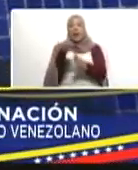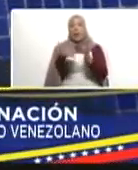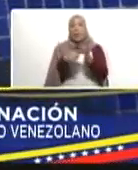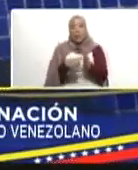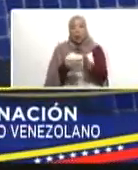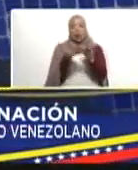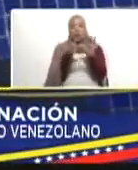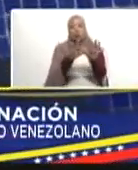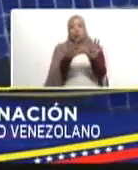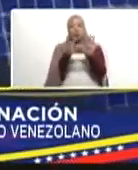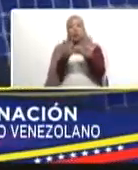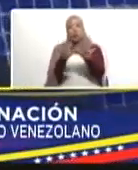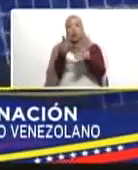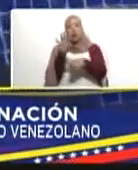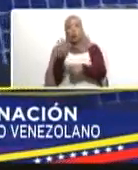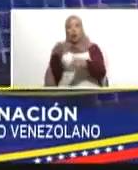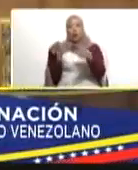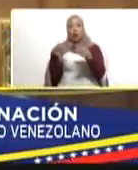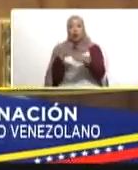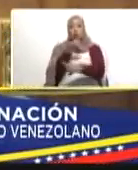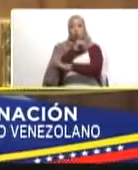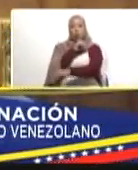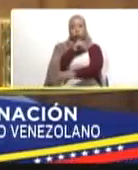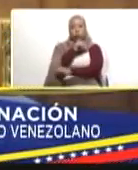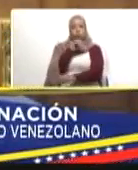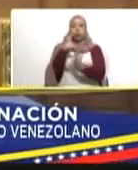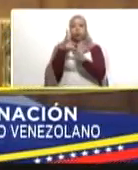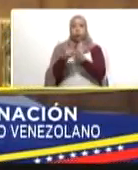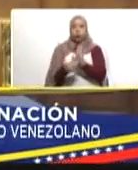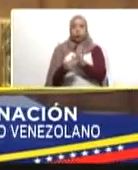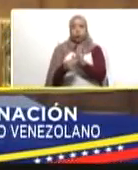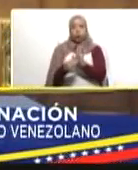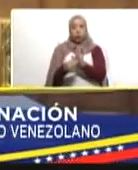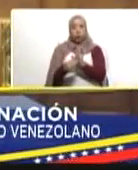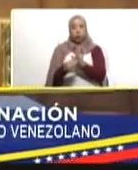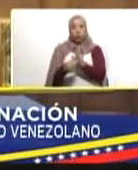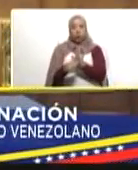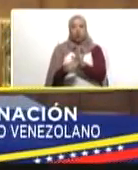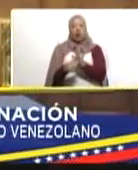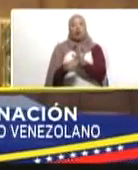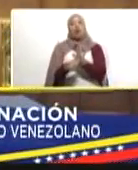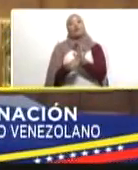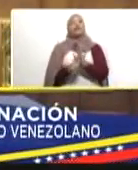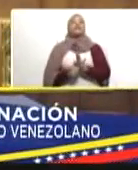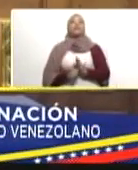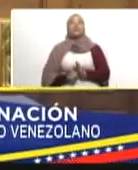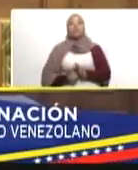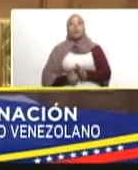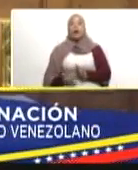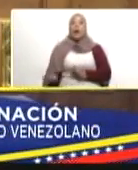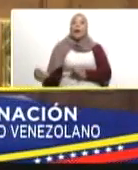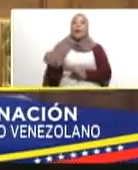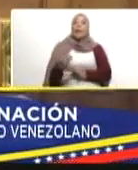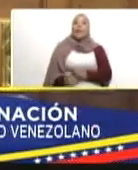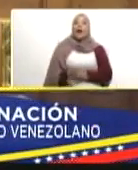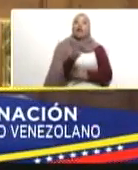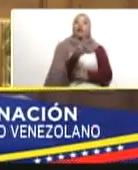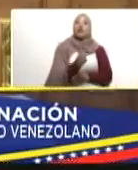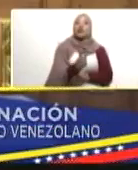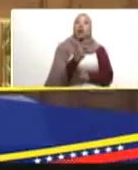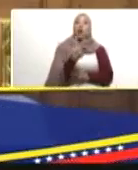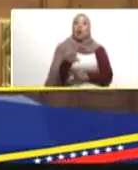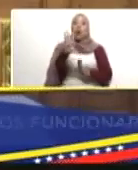1884 grupos de delincuencia organizada y fueron frustradas más de 244